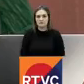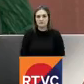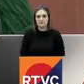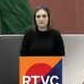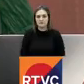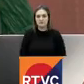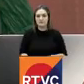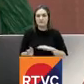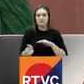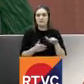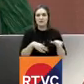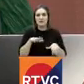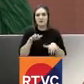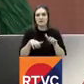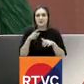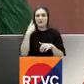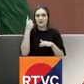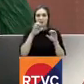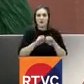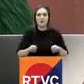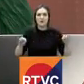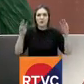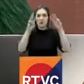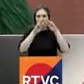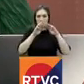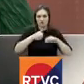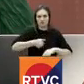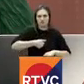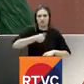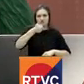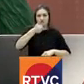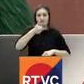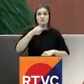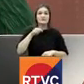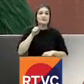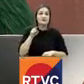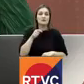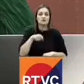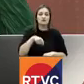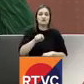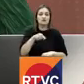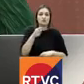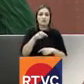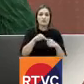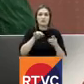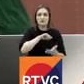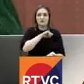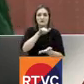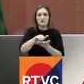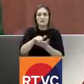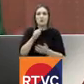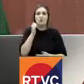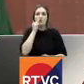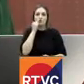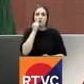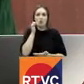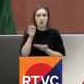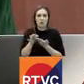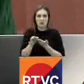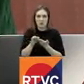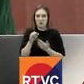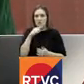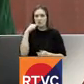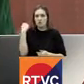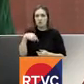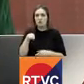El secretario general de Naciones Unidas, Antonio Guterres, viajará la próxima semana a Moscú para conversar con el presidente Vladimir Putin.